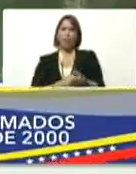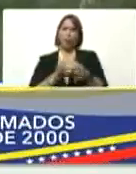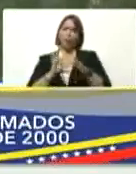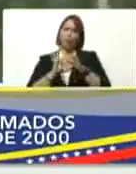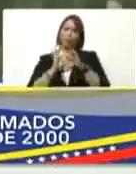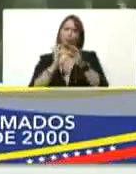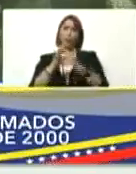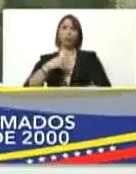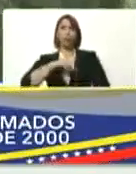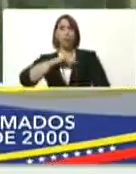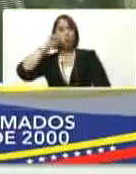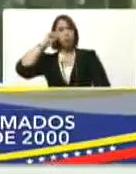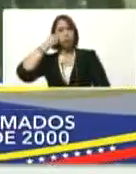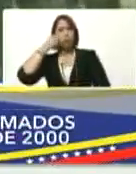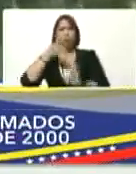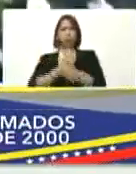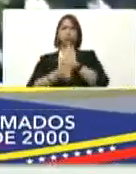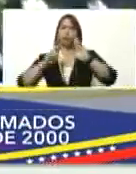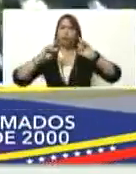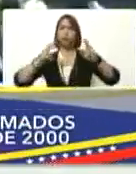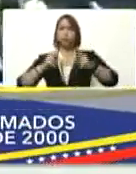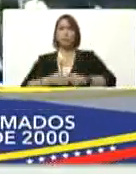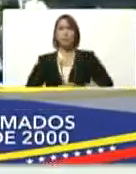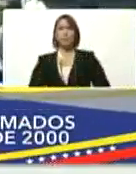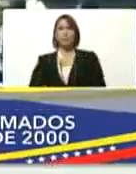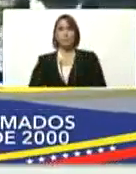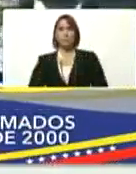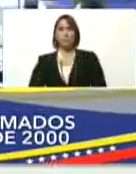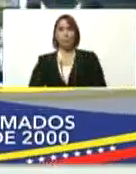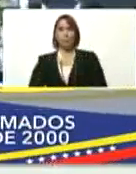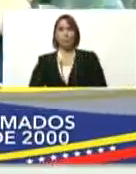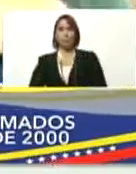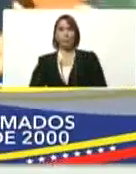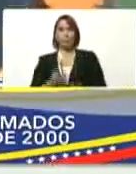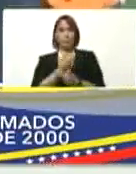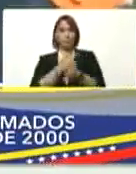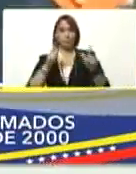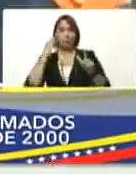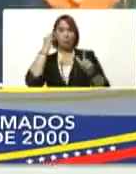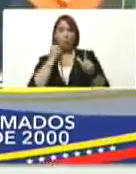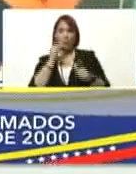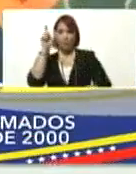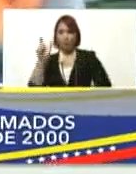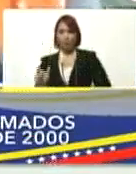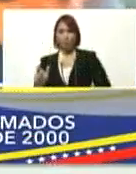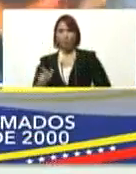Estábamos recordando el concepto del libertador Simón Bolívar.